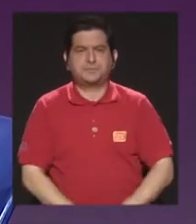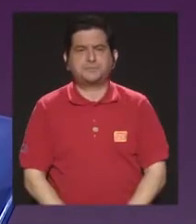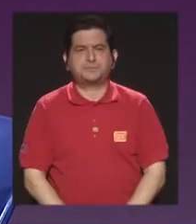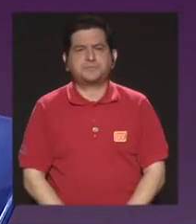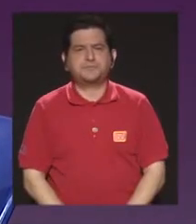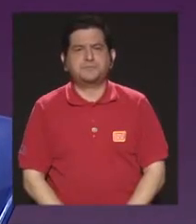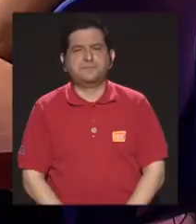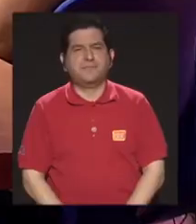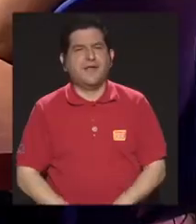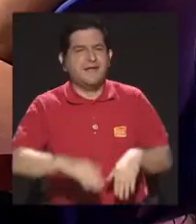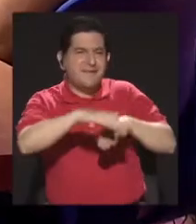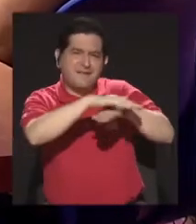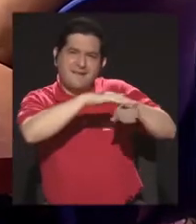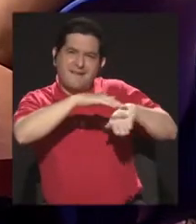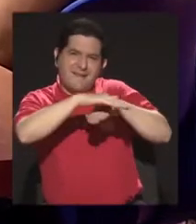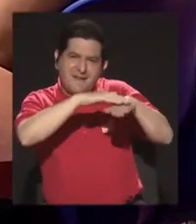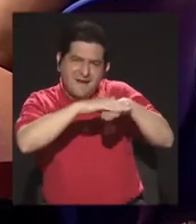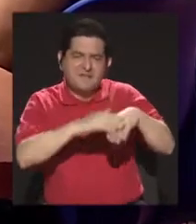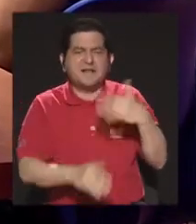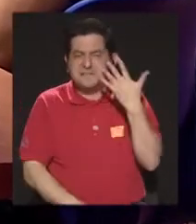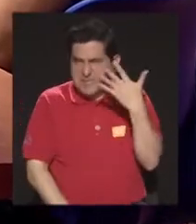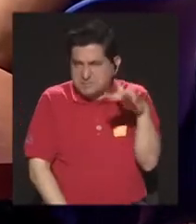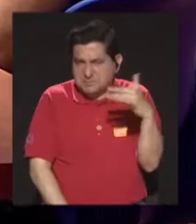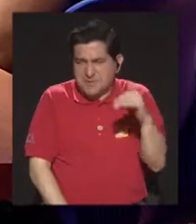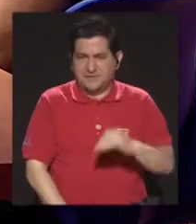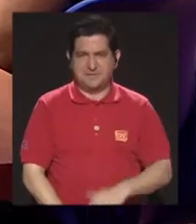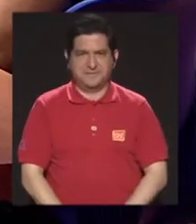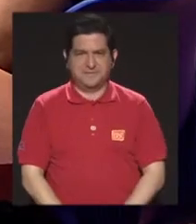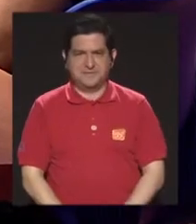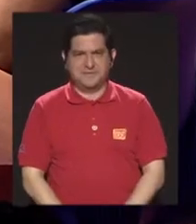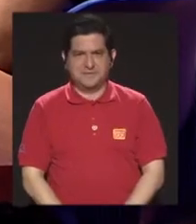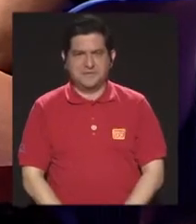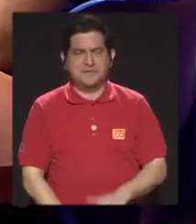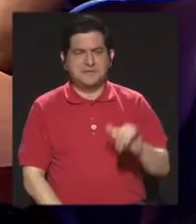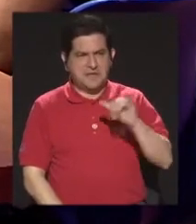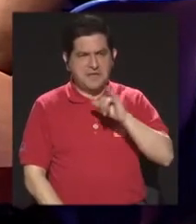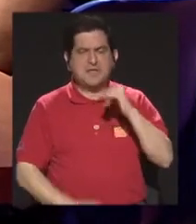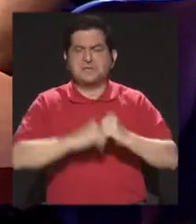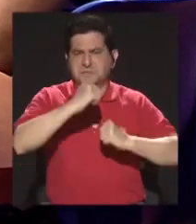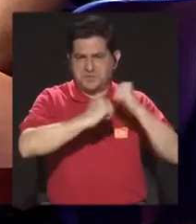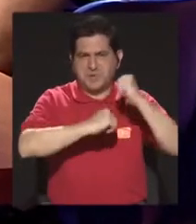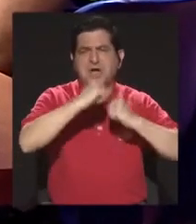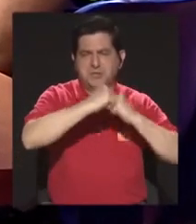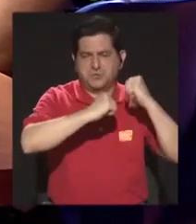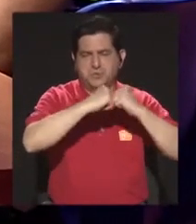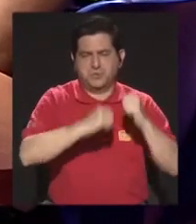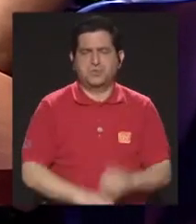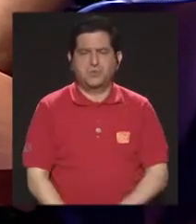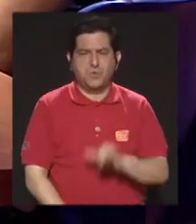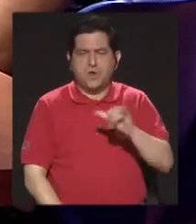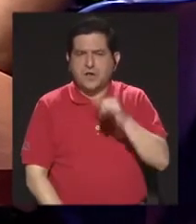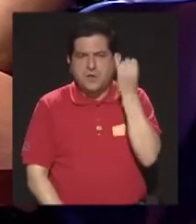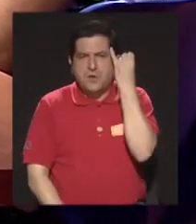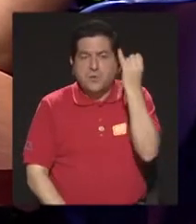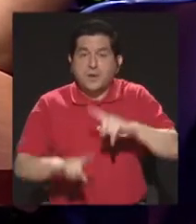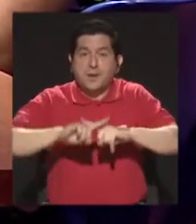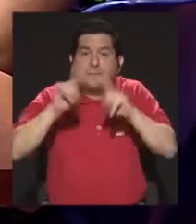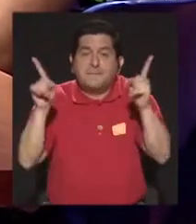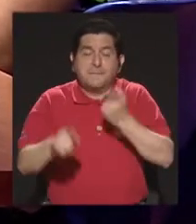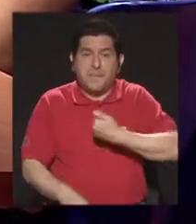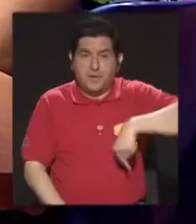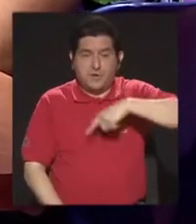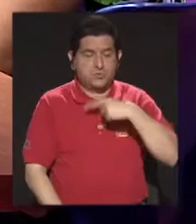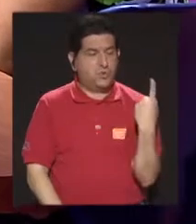No, la plataforma es similar, es la misma estructura base, es el mismo paradigma, pero nosotros,